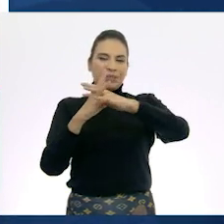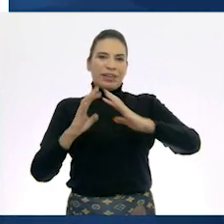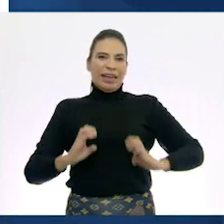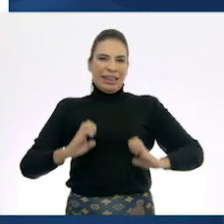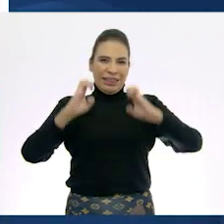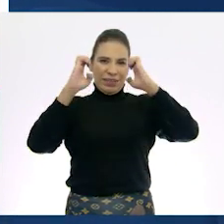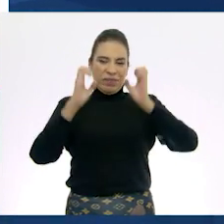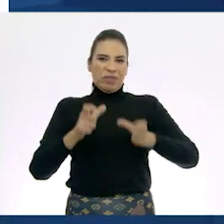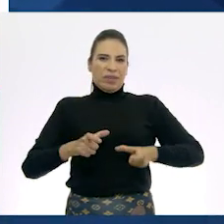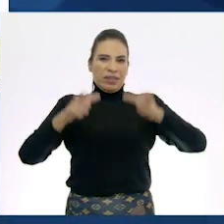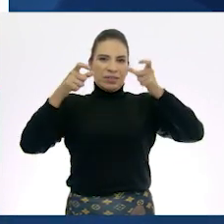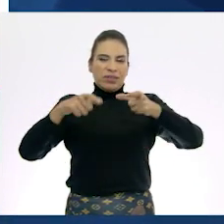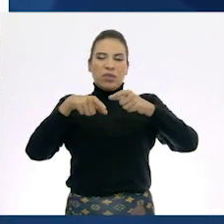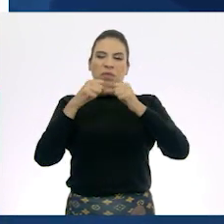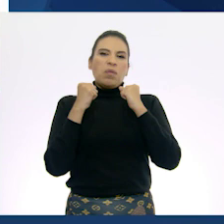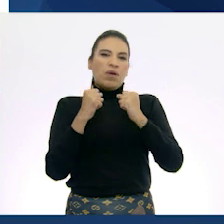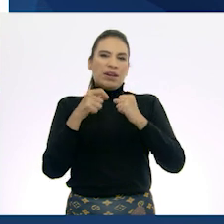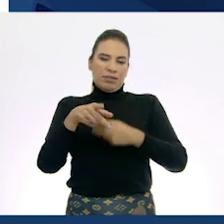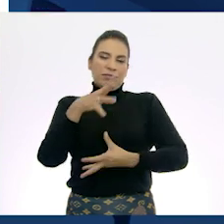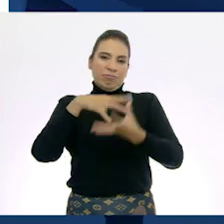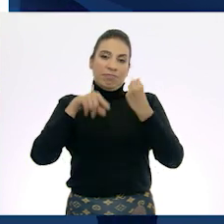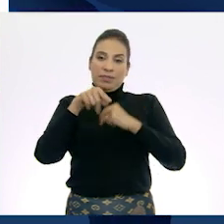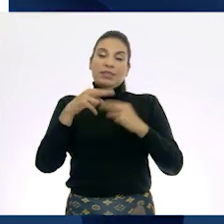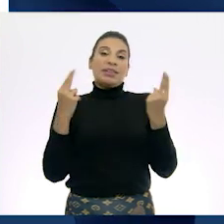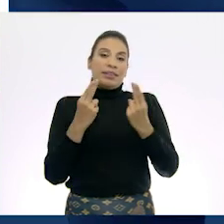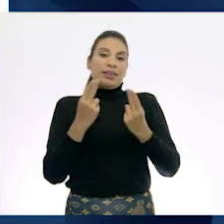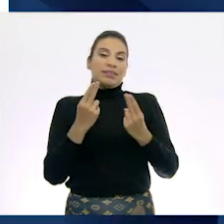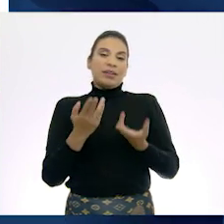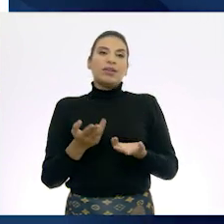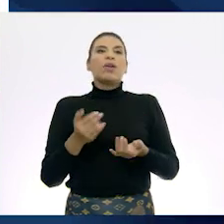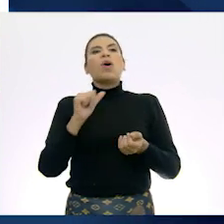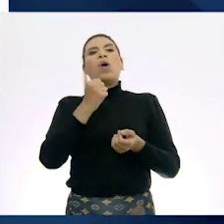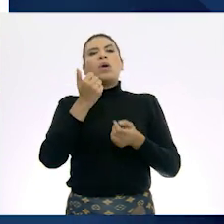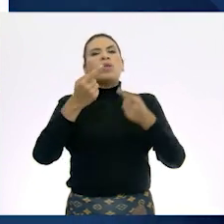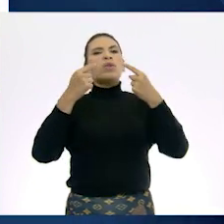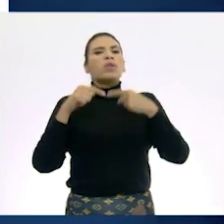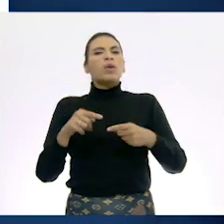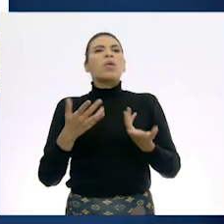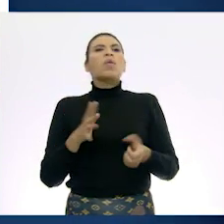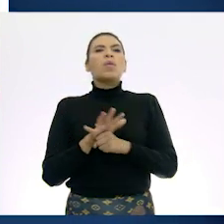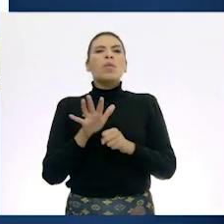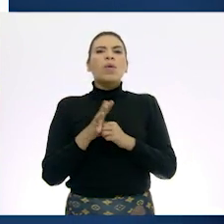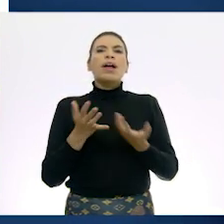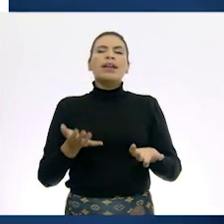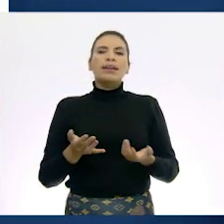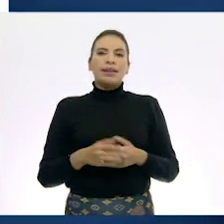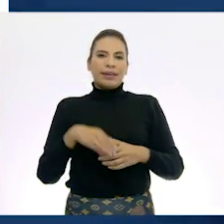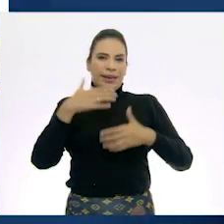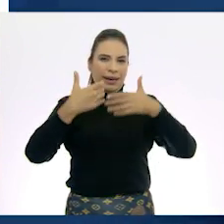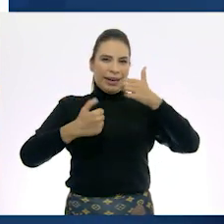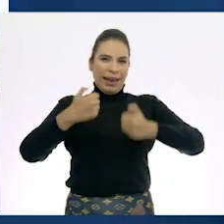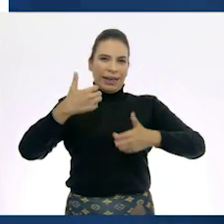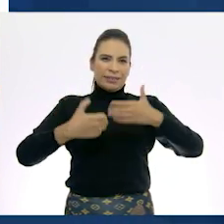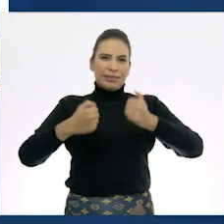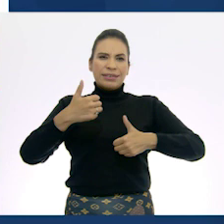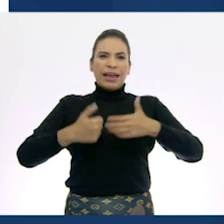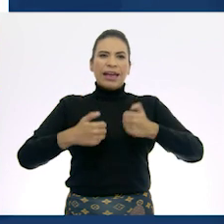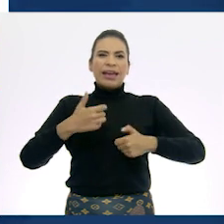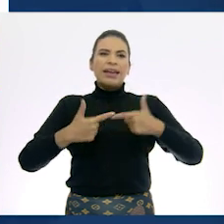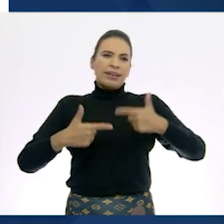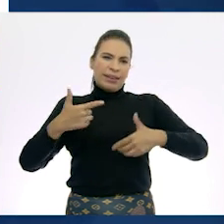pues, se vuelve un recurso también muy necesario. Tenemos abajo otro producto que es la leche. ¿Y la leche de dónde